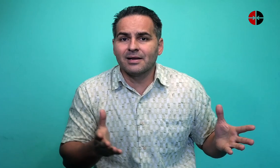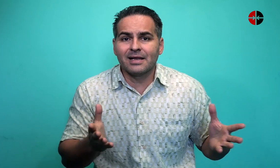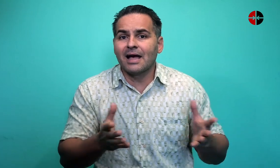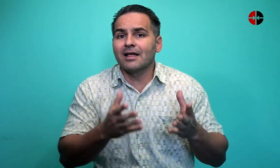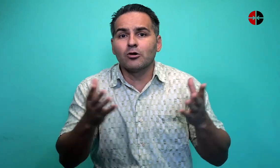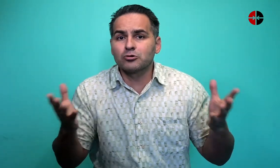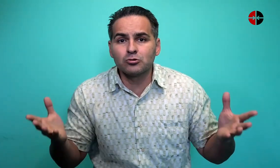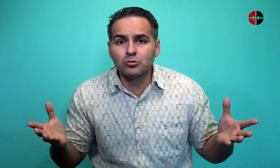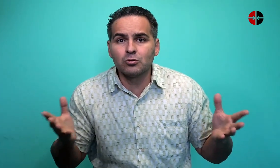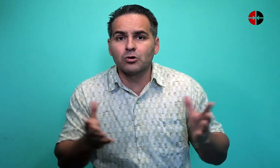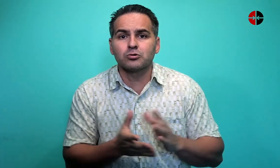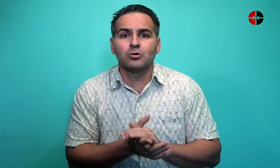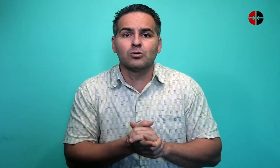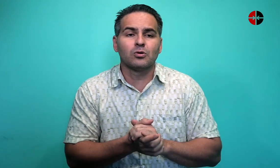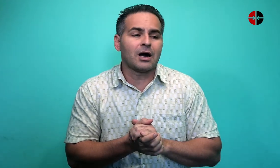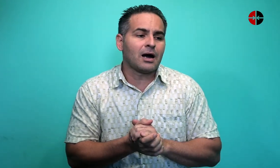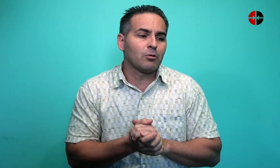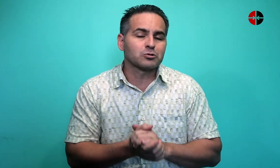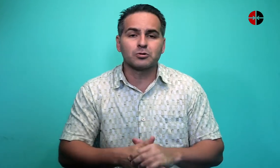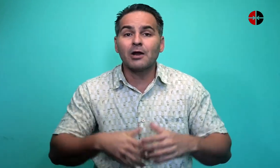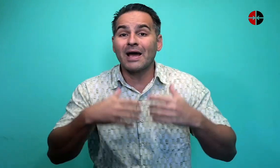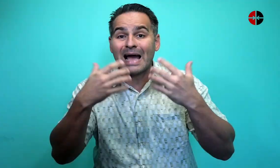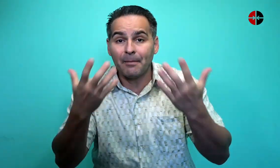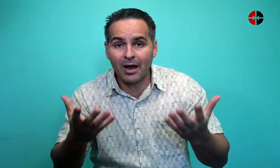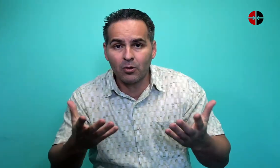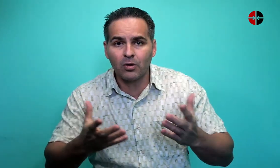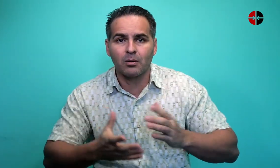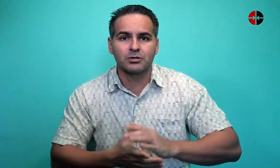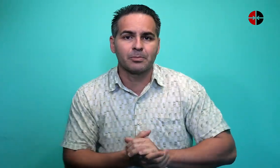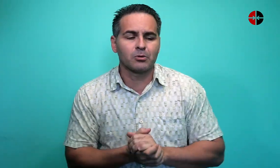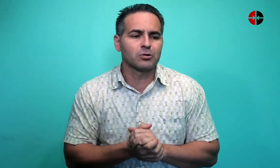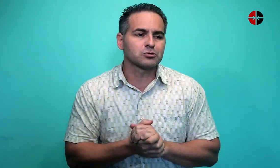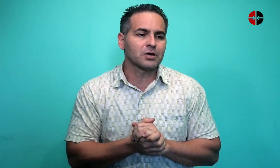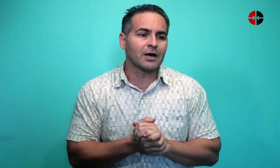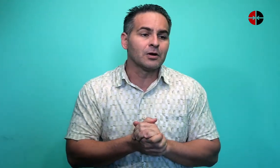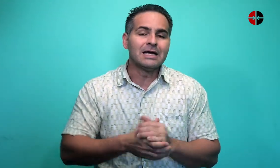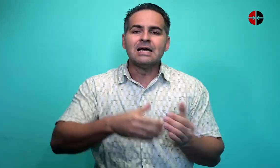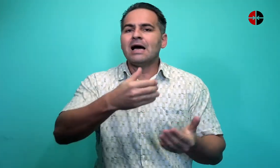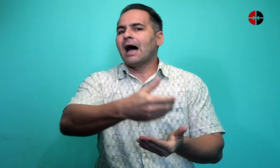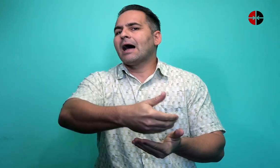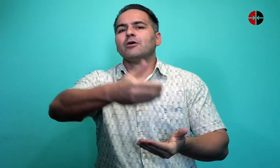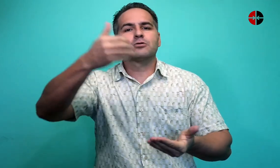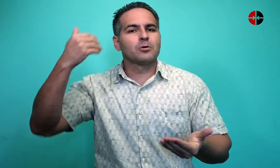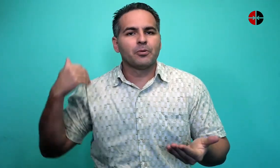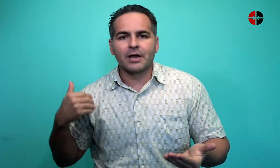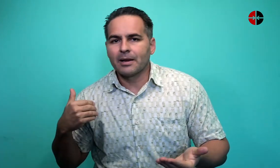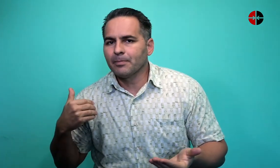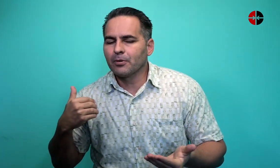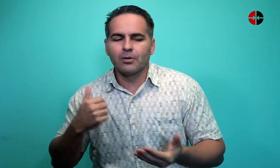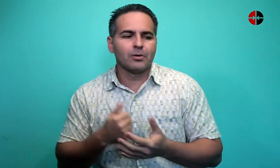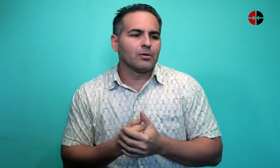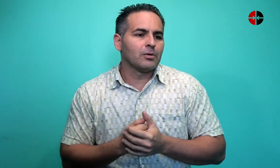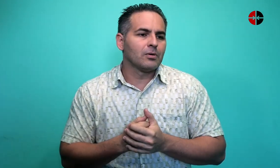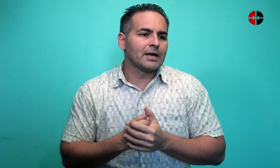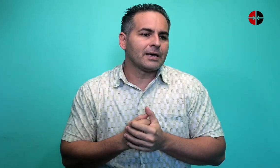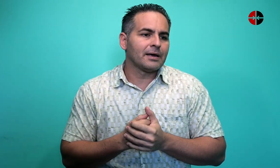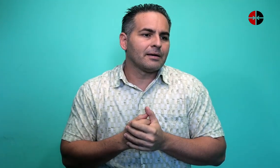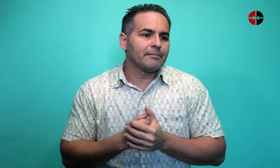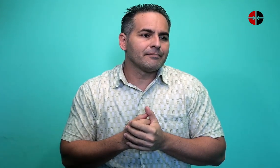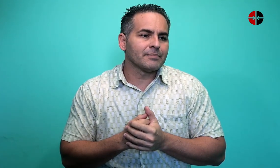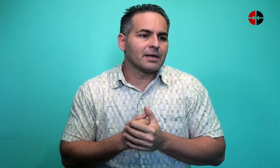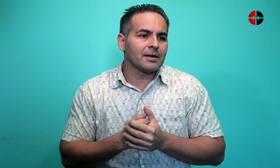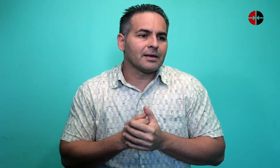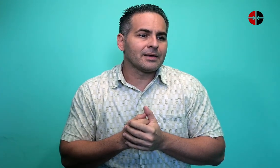Neymar le ha dado su voto a evolucionar vaya llamado a votar por personal hay otros por ejemplo